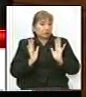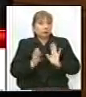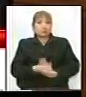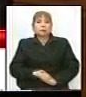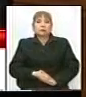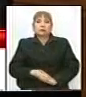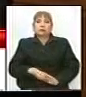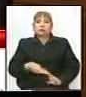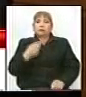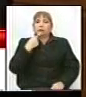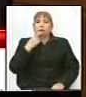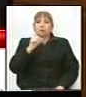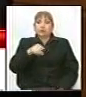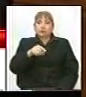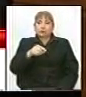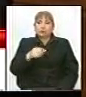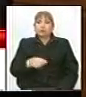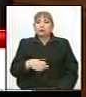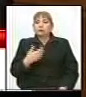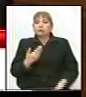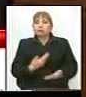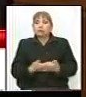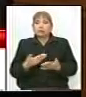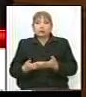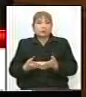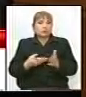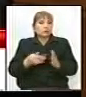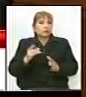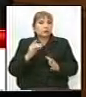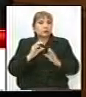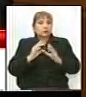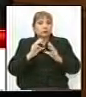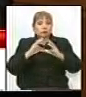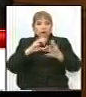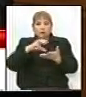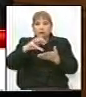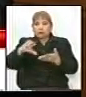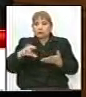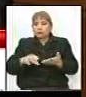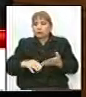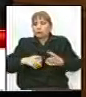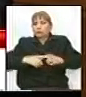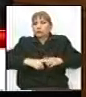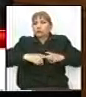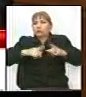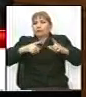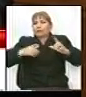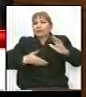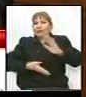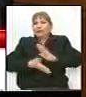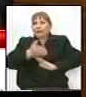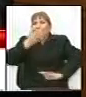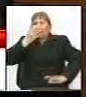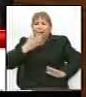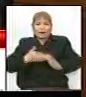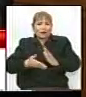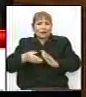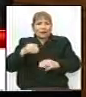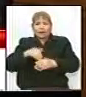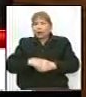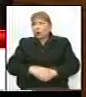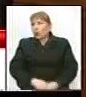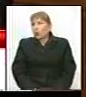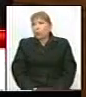solución, porque si no, estamos llevando a una ciudad de 10 millones de habitantes a un enorme fraude electoral. Y